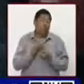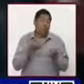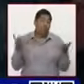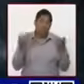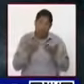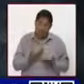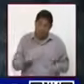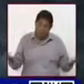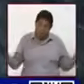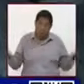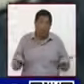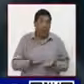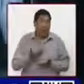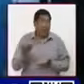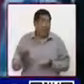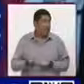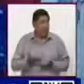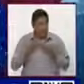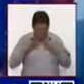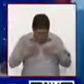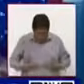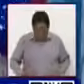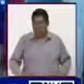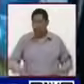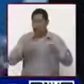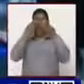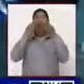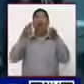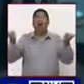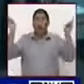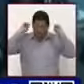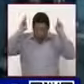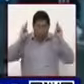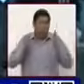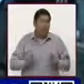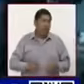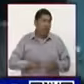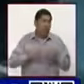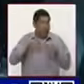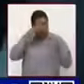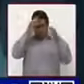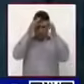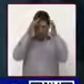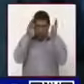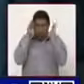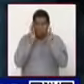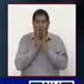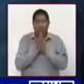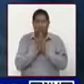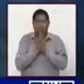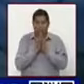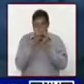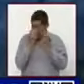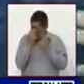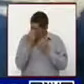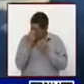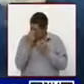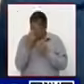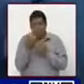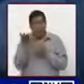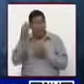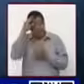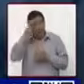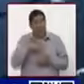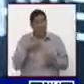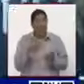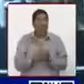de productos, de trajes de Halloween, como puedes ver, trajes de monja, de payasos, de todo. Mira, aquí el señor,